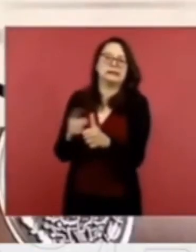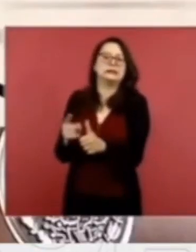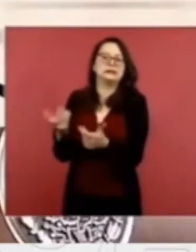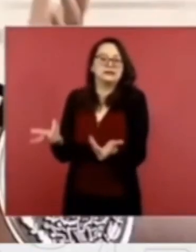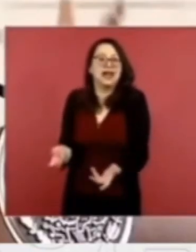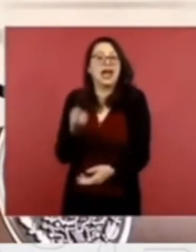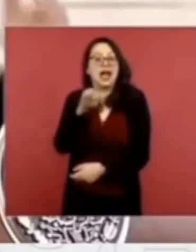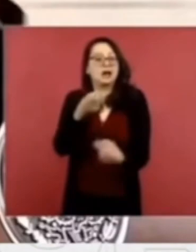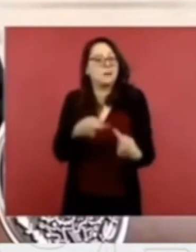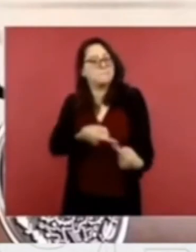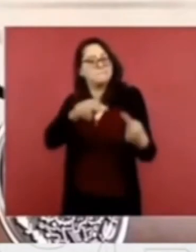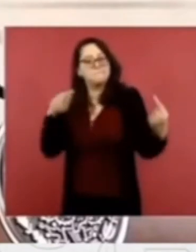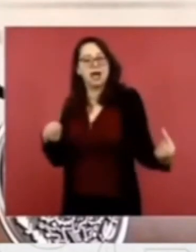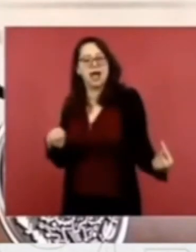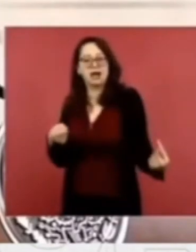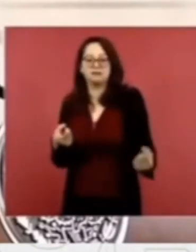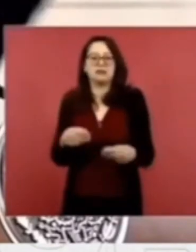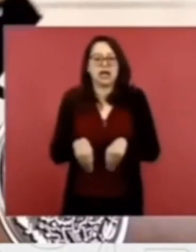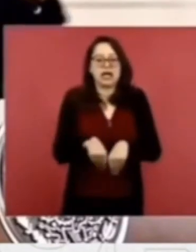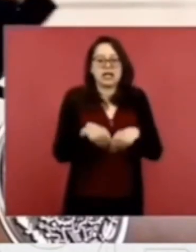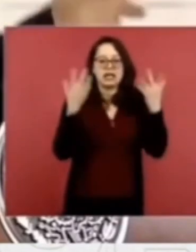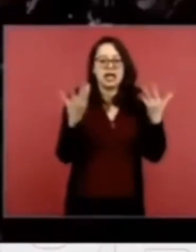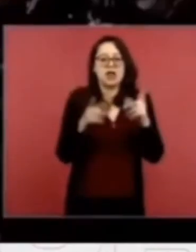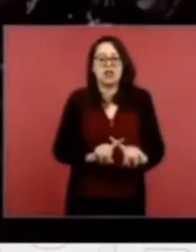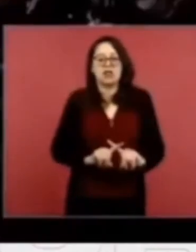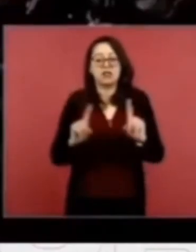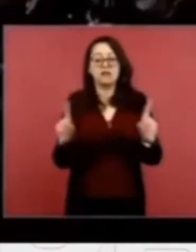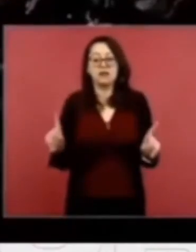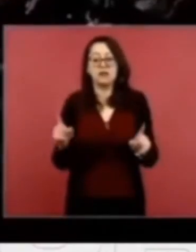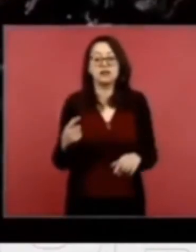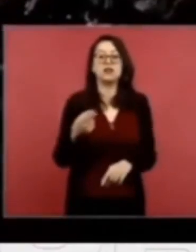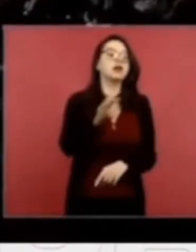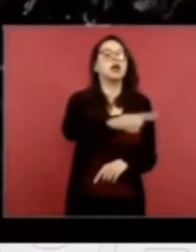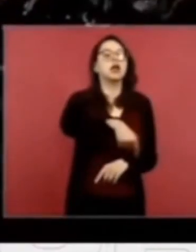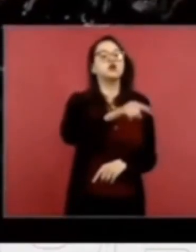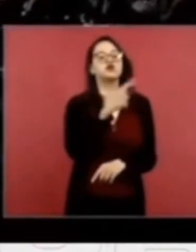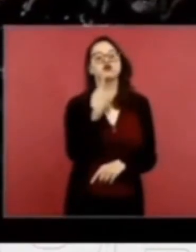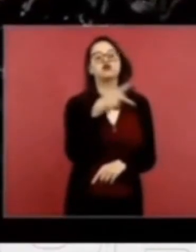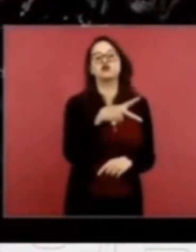Y entonces ellos defienden su proyecto.